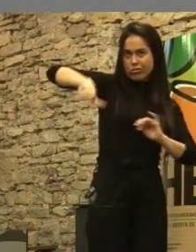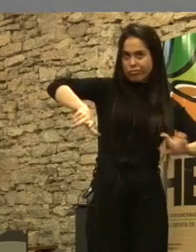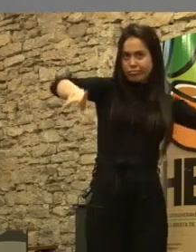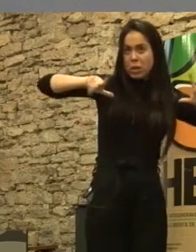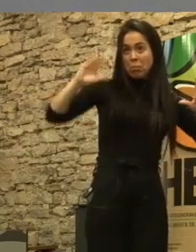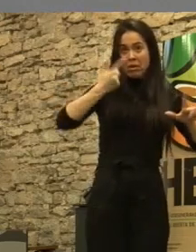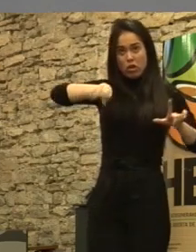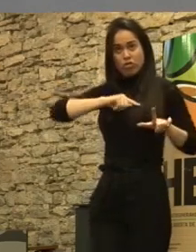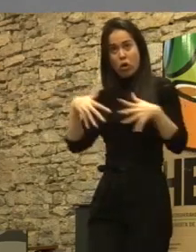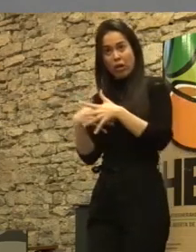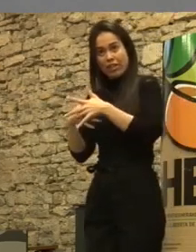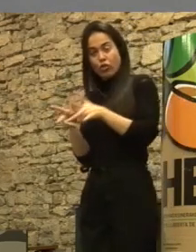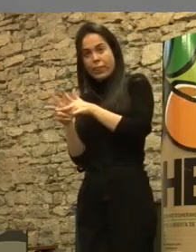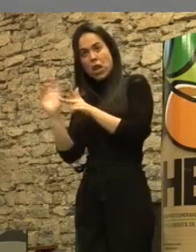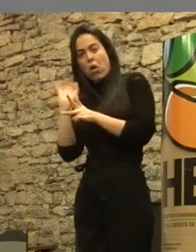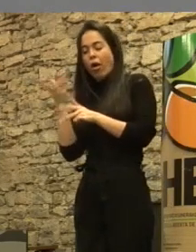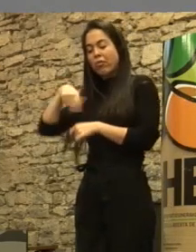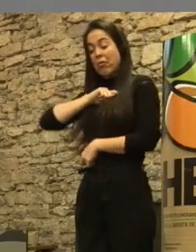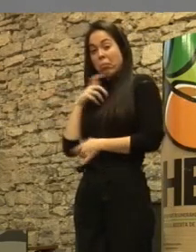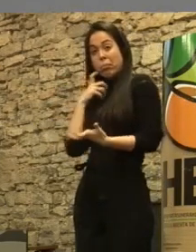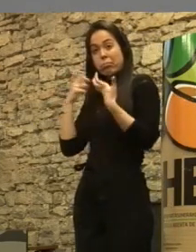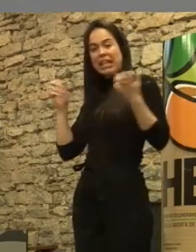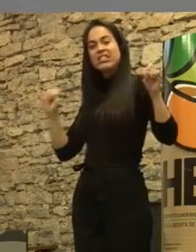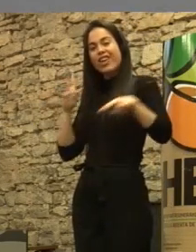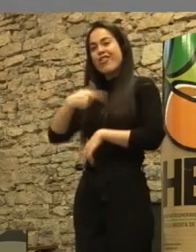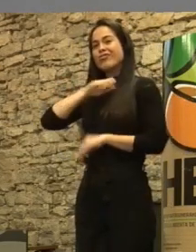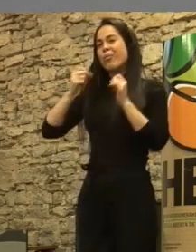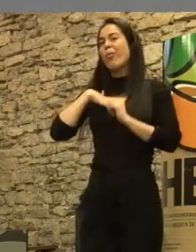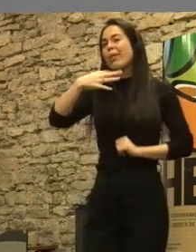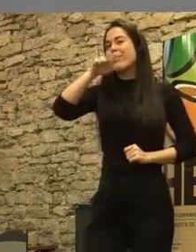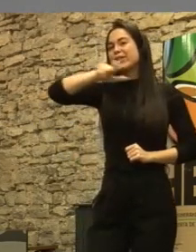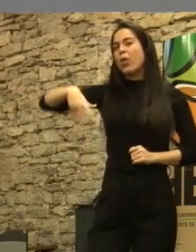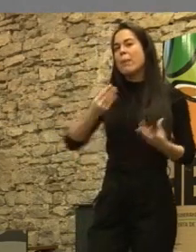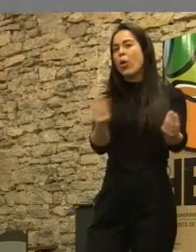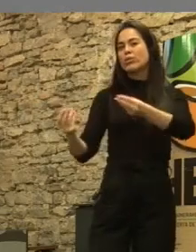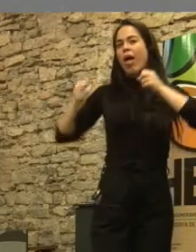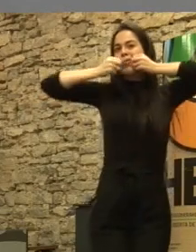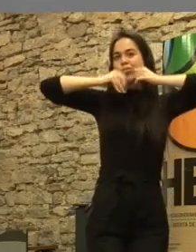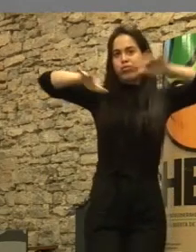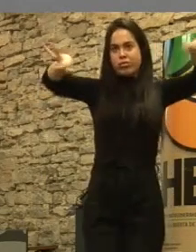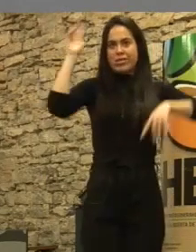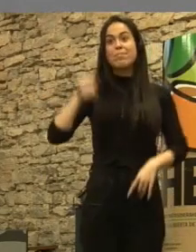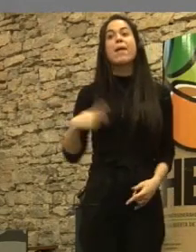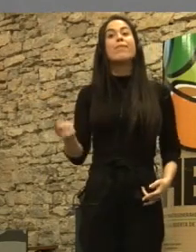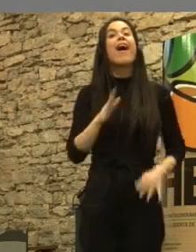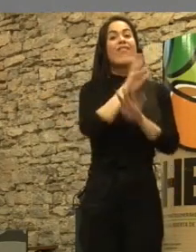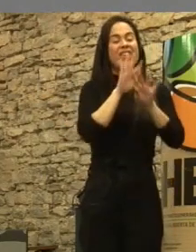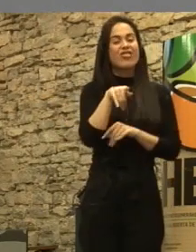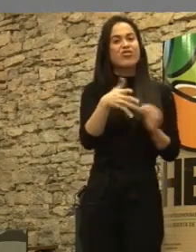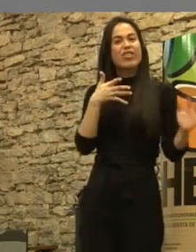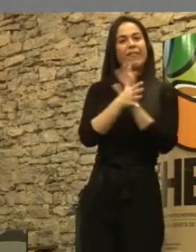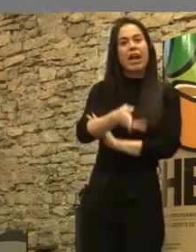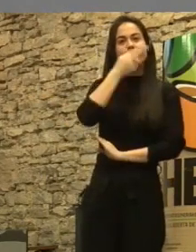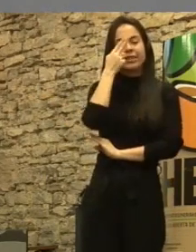redes sociales, con una mínima organización, podemos montar un pollo gordo. Y esto es interesante. Esto es interesante. O sea, el juntarnos, el usar